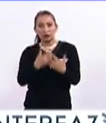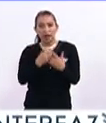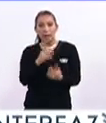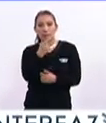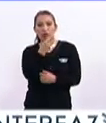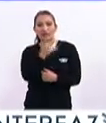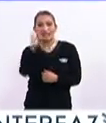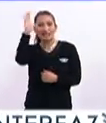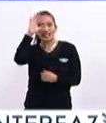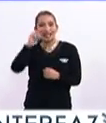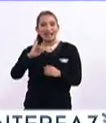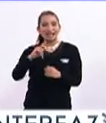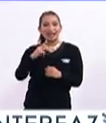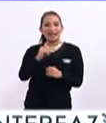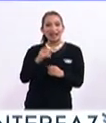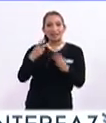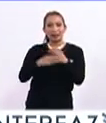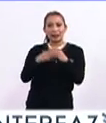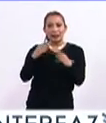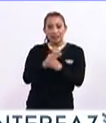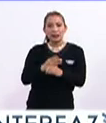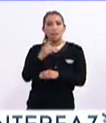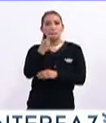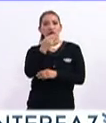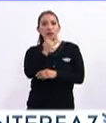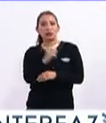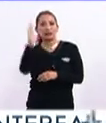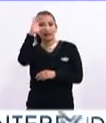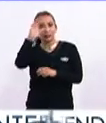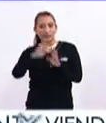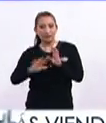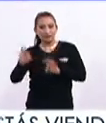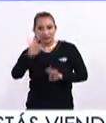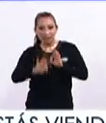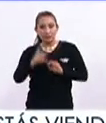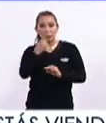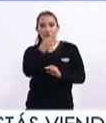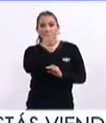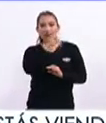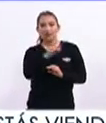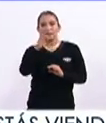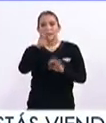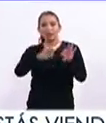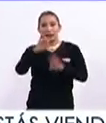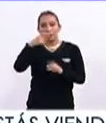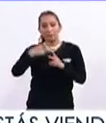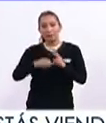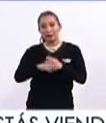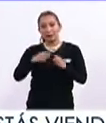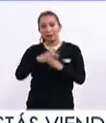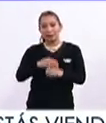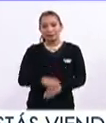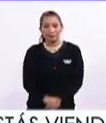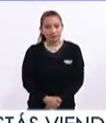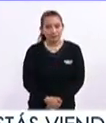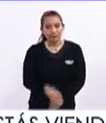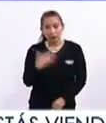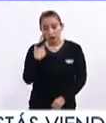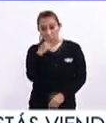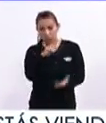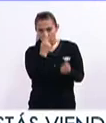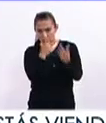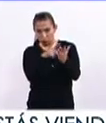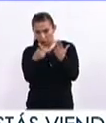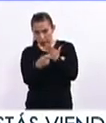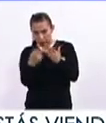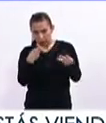nanotecnología, posgrado en ciencias e ingeniería de materiales, posgrado en ciencias físicas y posgrado en física de materiales. Sobre los